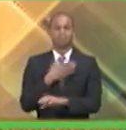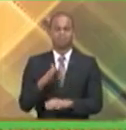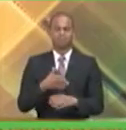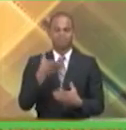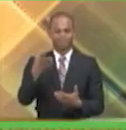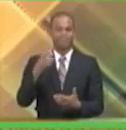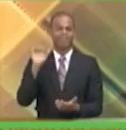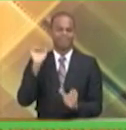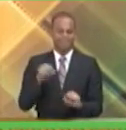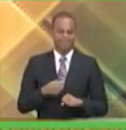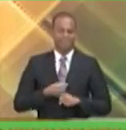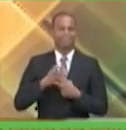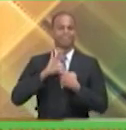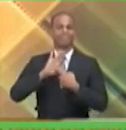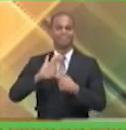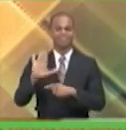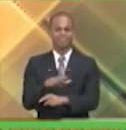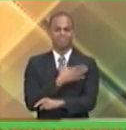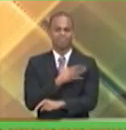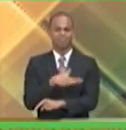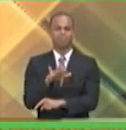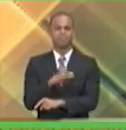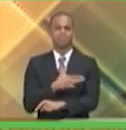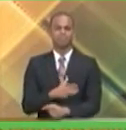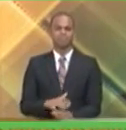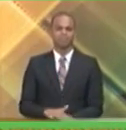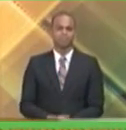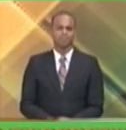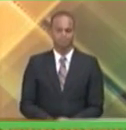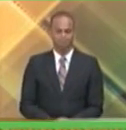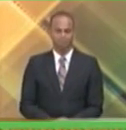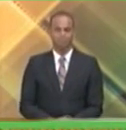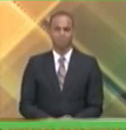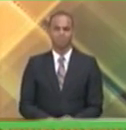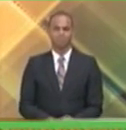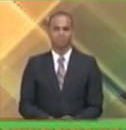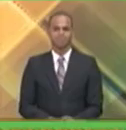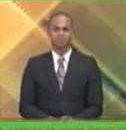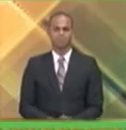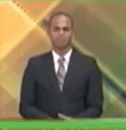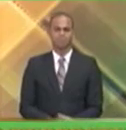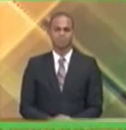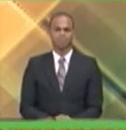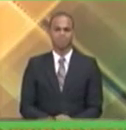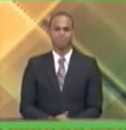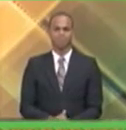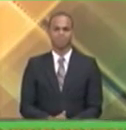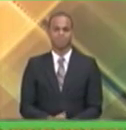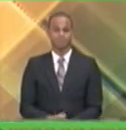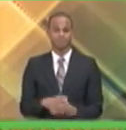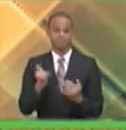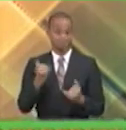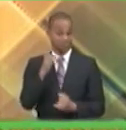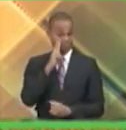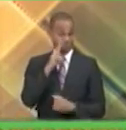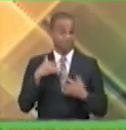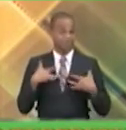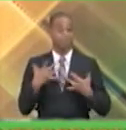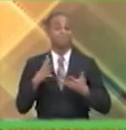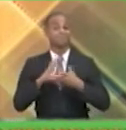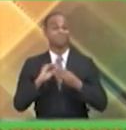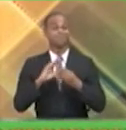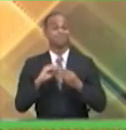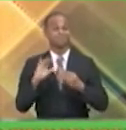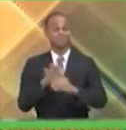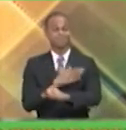él mismo va a demostrar cantando la canción. Sí. Adelante, Manuel, vamos a oírte a ti, a ver qué es lo que está haciendo